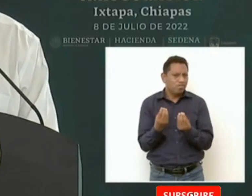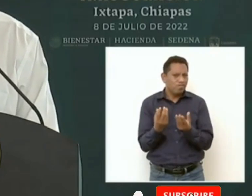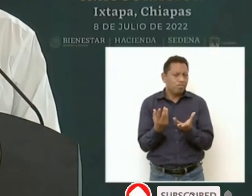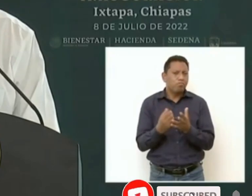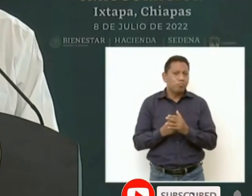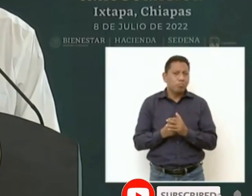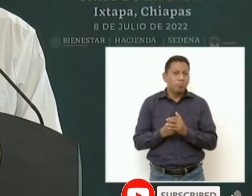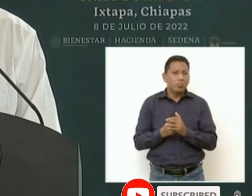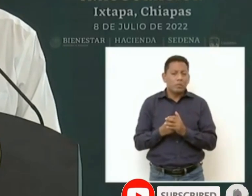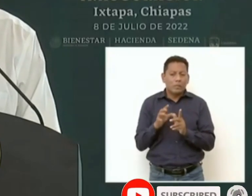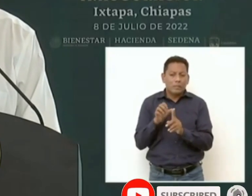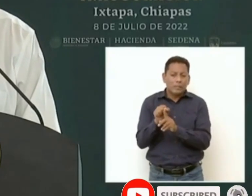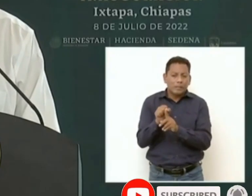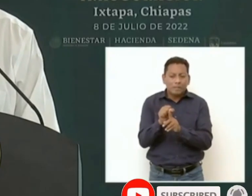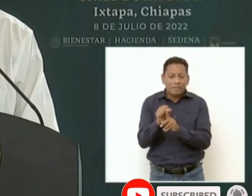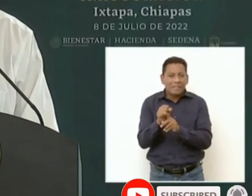apego